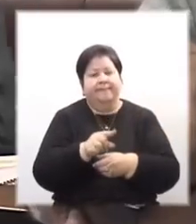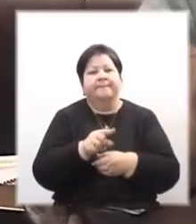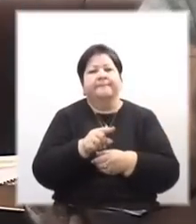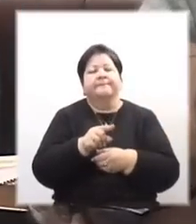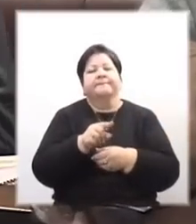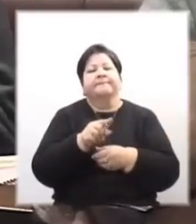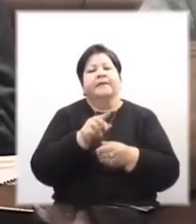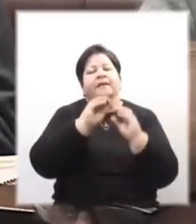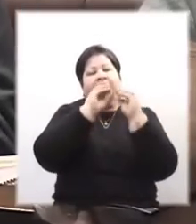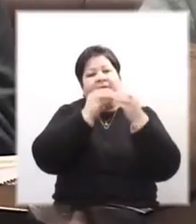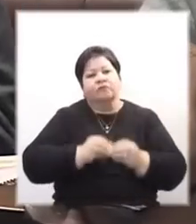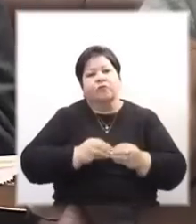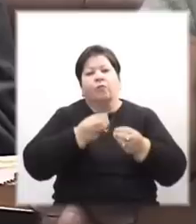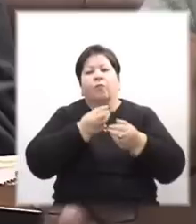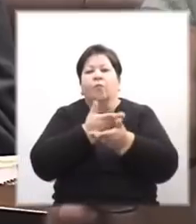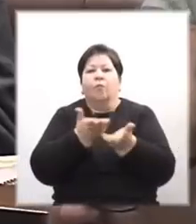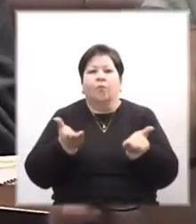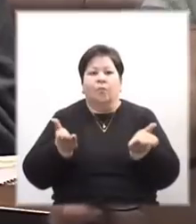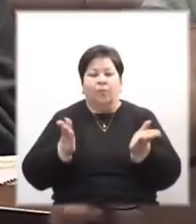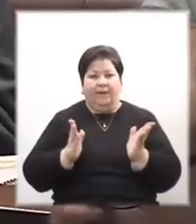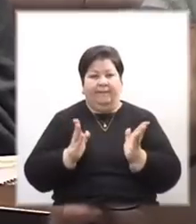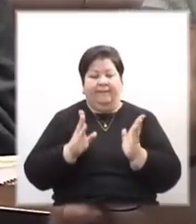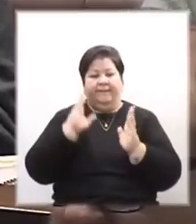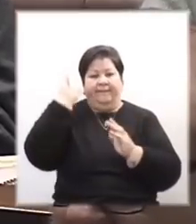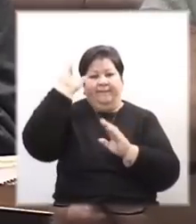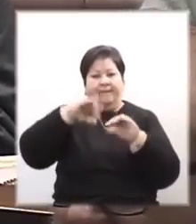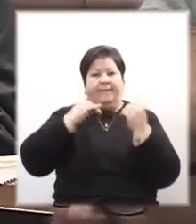cuentas en la Cámara de Diputados.